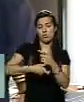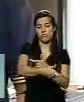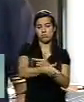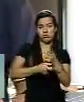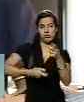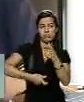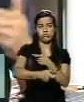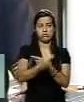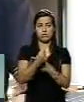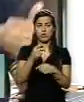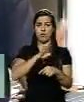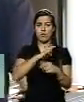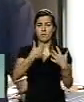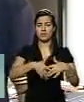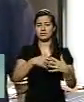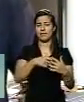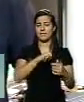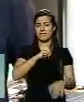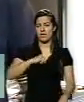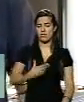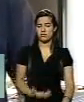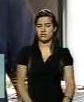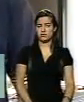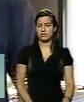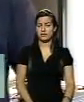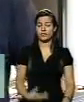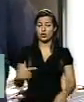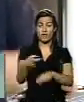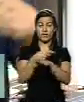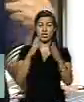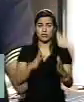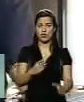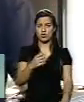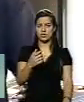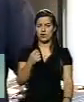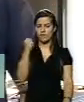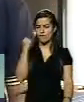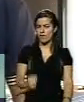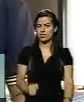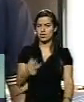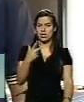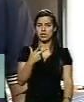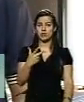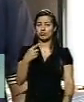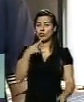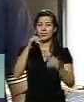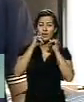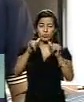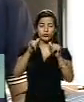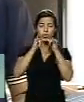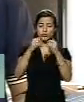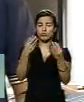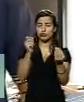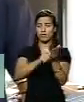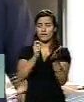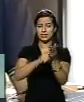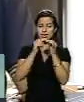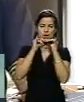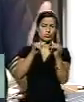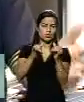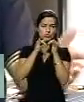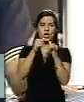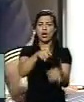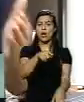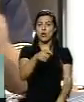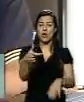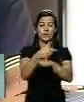contratistas. Se niega rotundamente, el gobernador, y eso lo hemos denunciado en reiteradas oportunidades, bueno, se